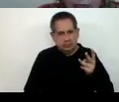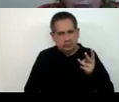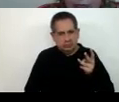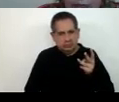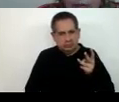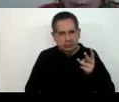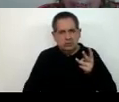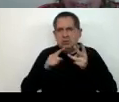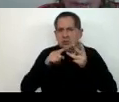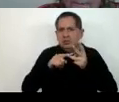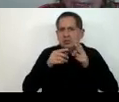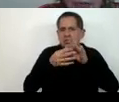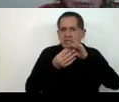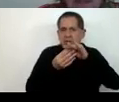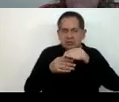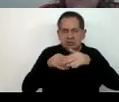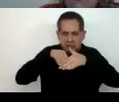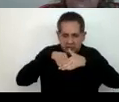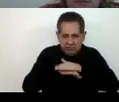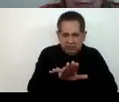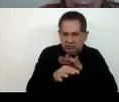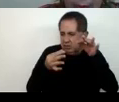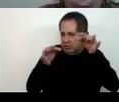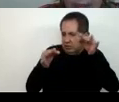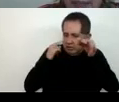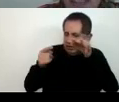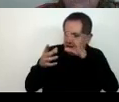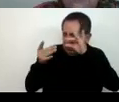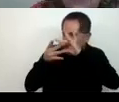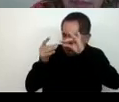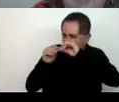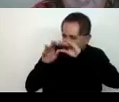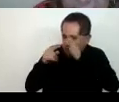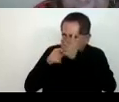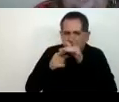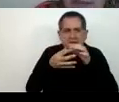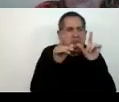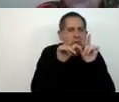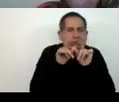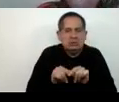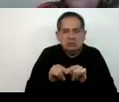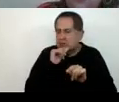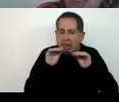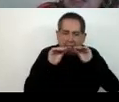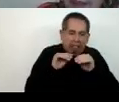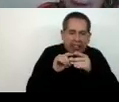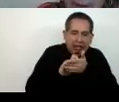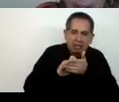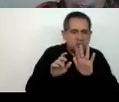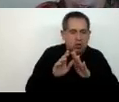este documento debe de ser impreso, redactado en forma clara, sin abreviaturas, enmendaduras o